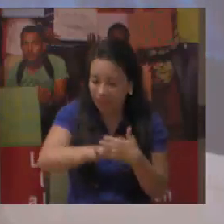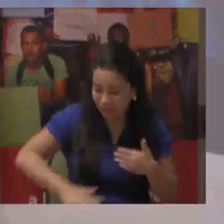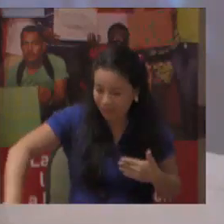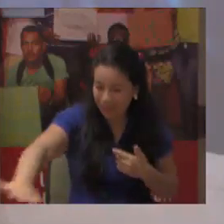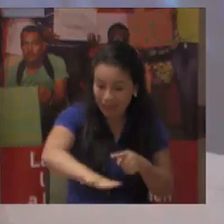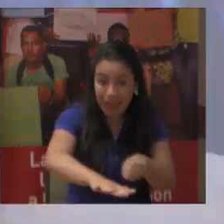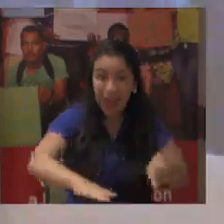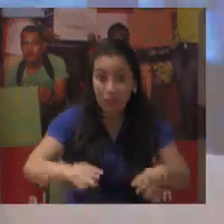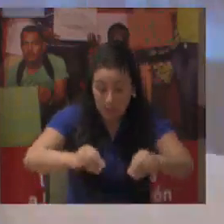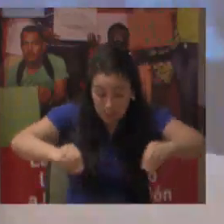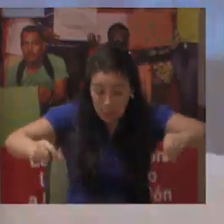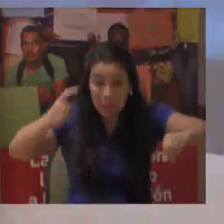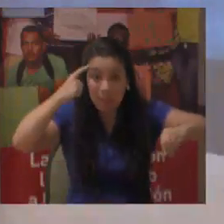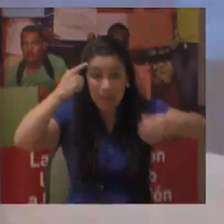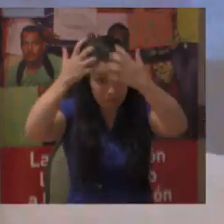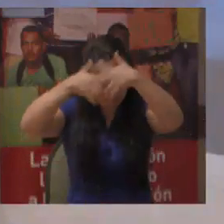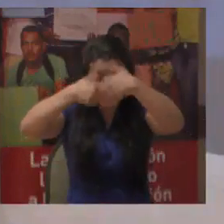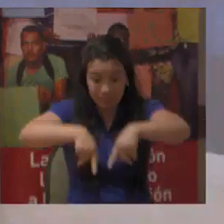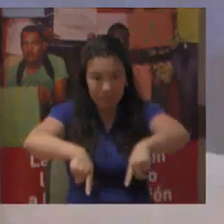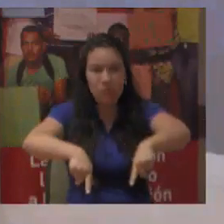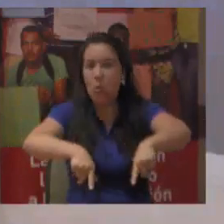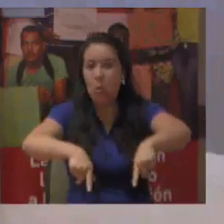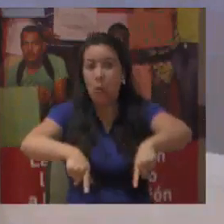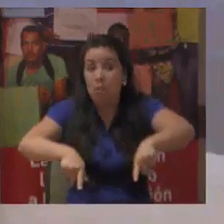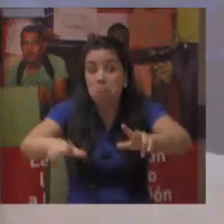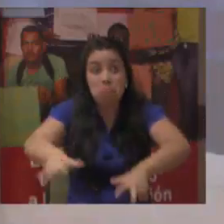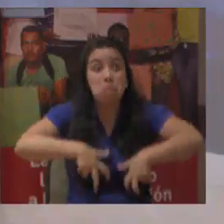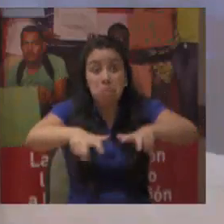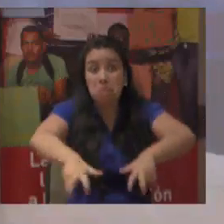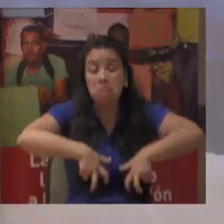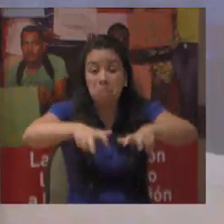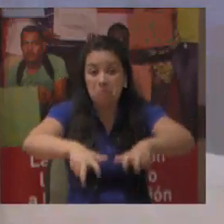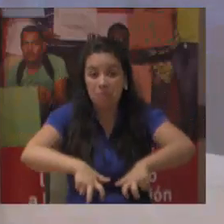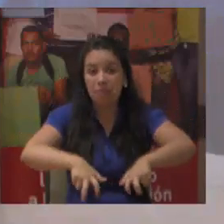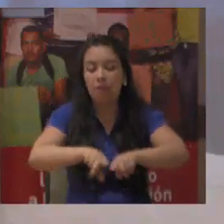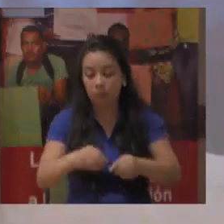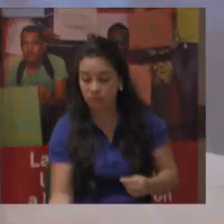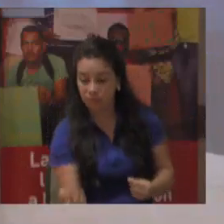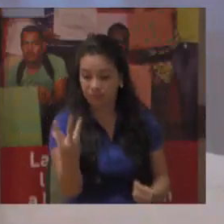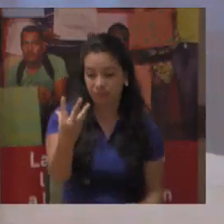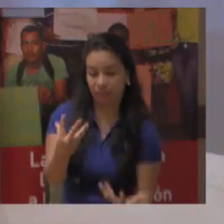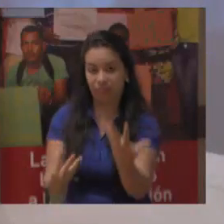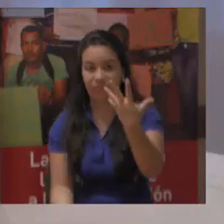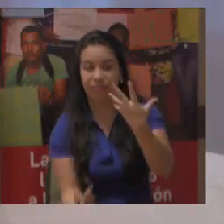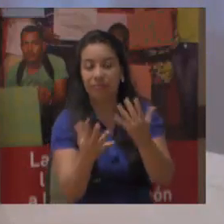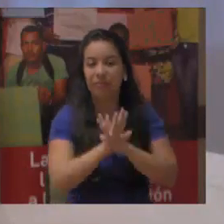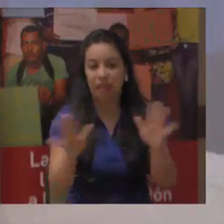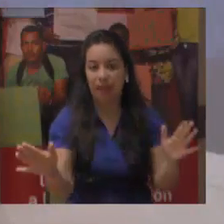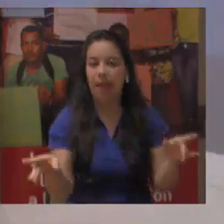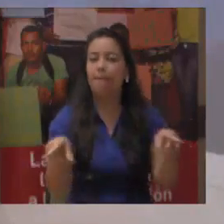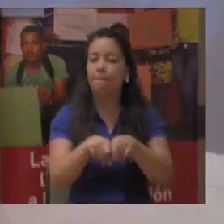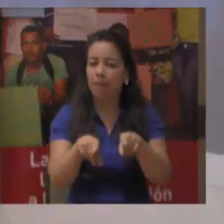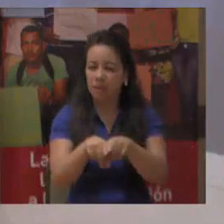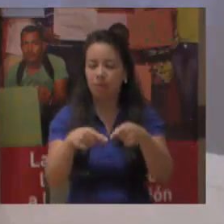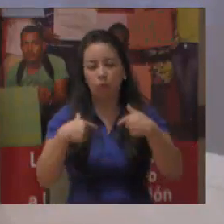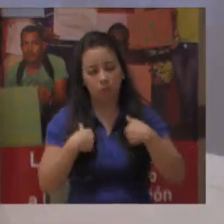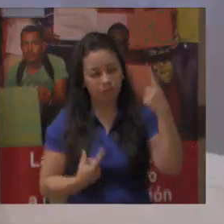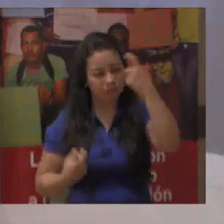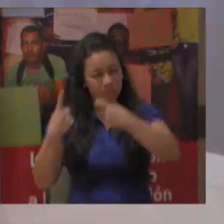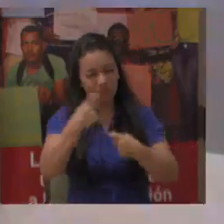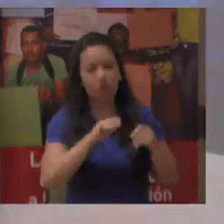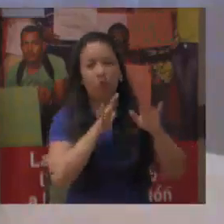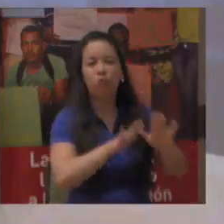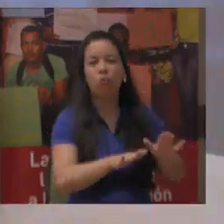quien decida trabajarla le da a todos por igual. Y así veo yo el proceso de construcción de paz en este país, entendiendo que somos